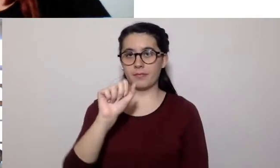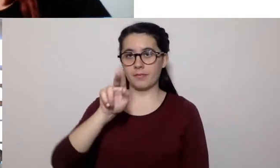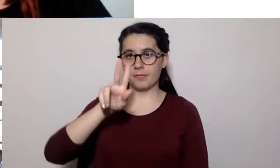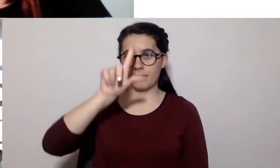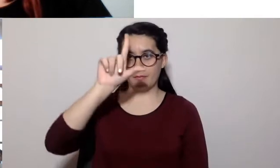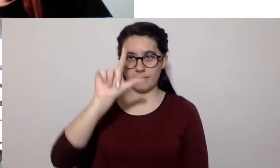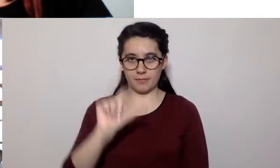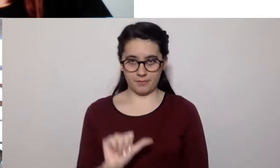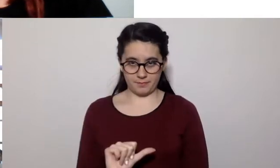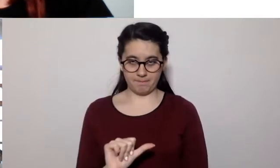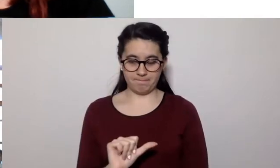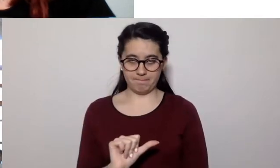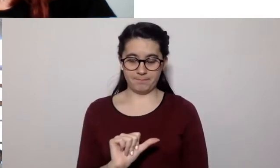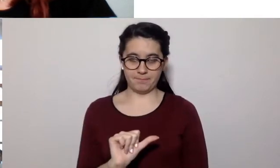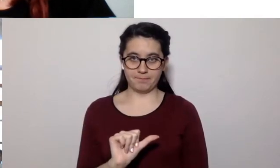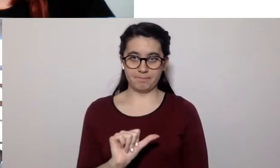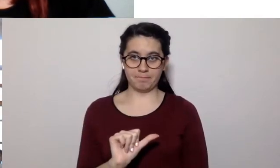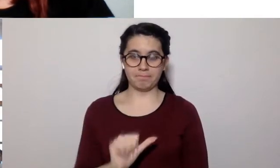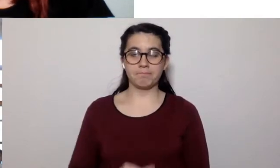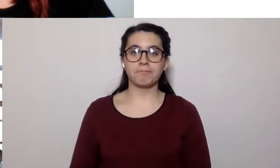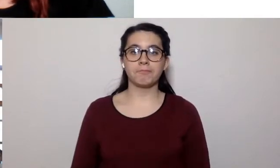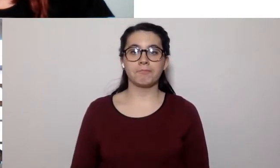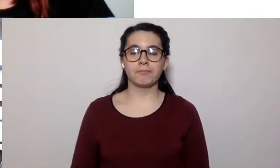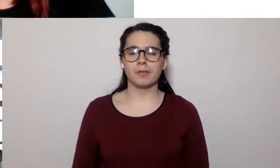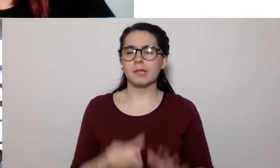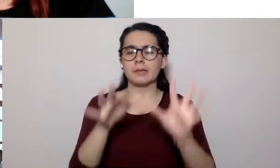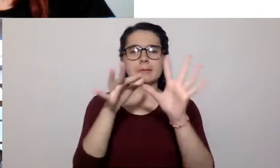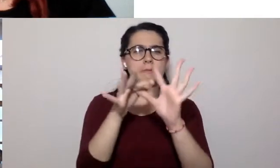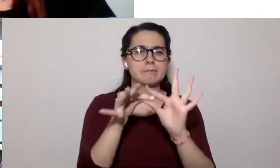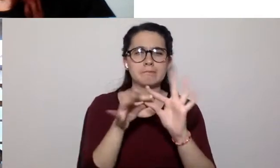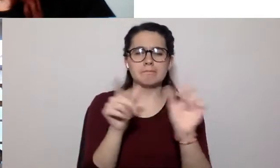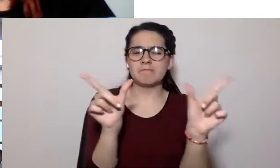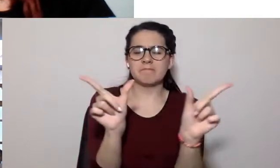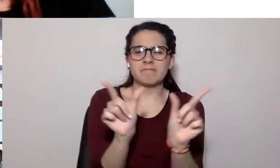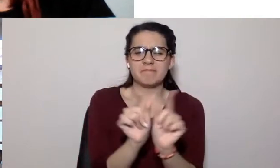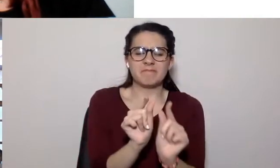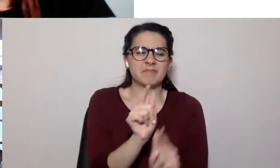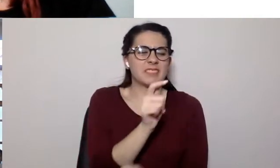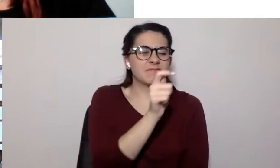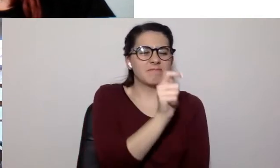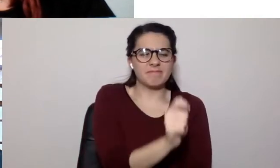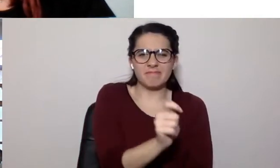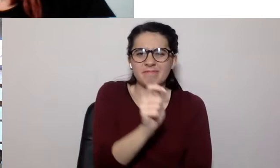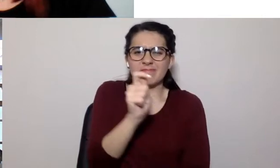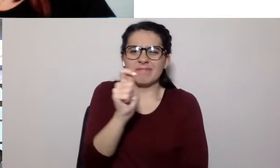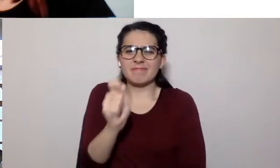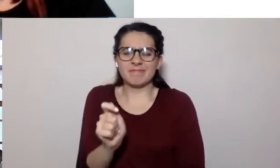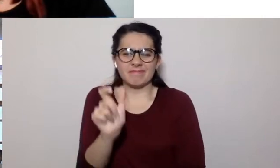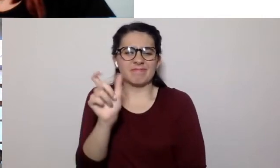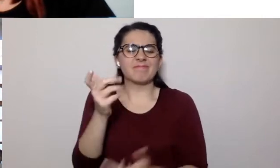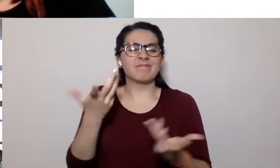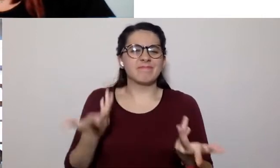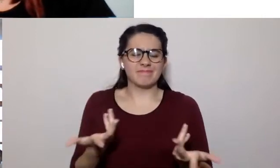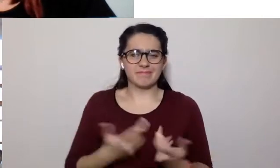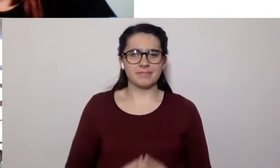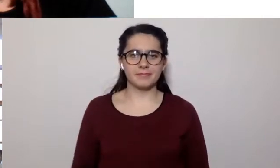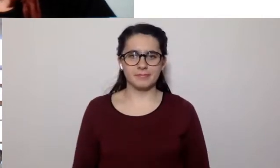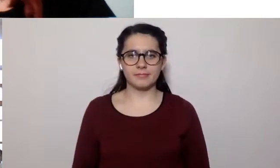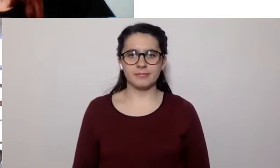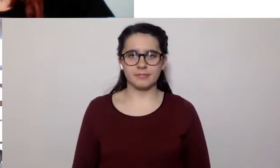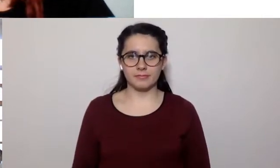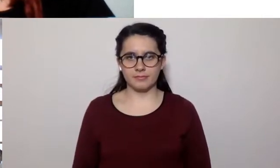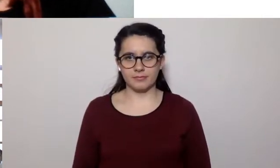Pau. Y déjenme platicarles un poquito quiénes son para recordarles. Y cómo nos vamos a